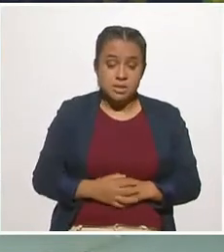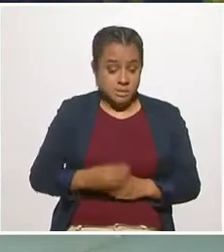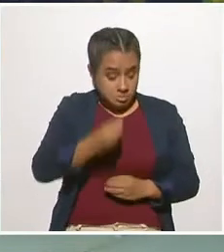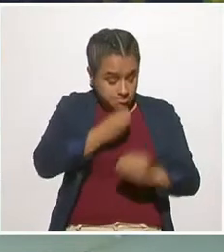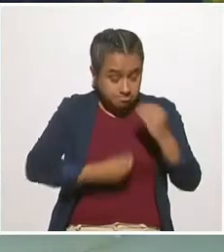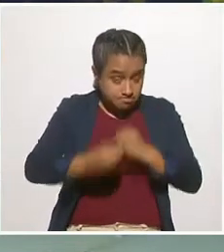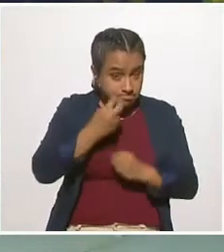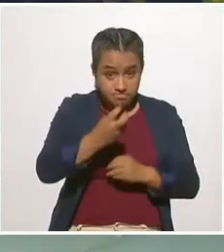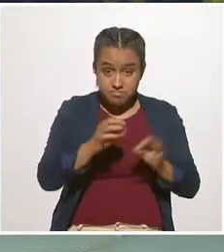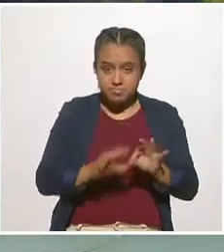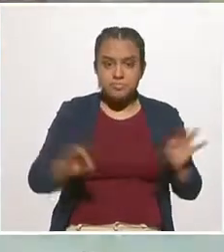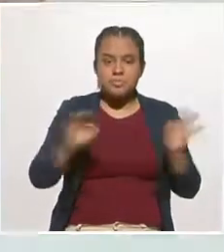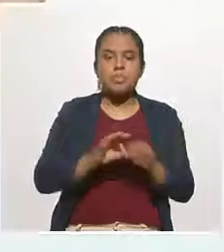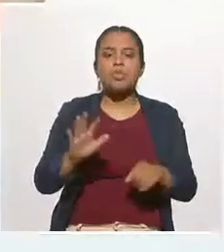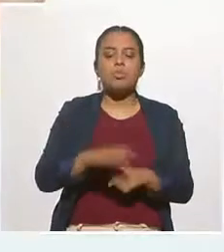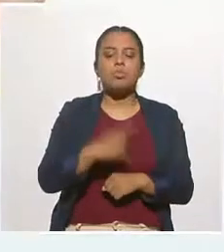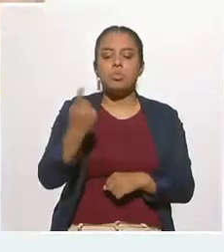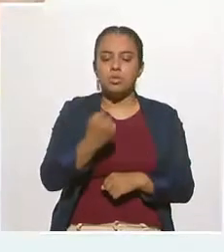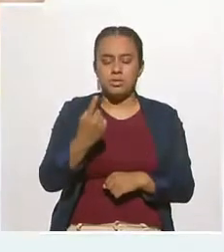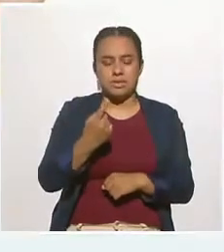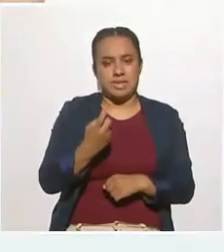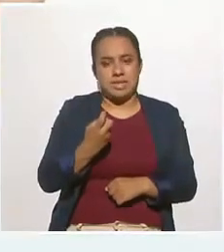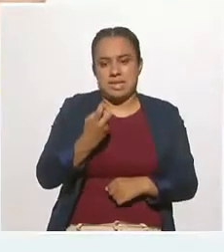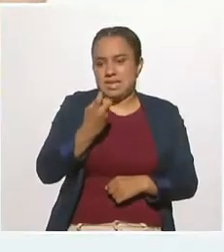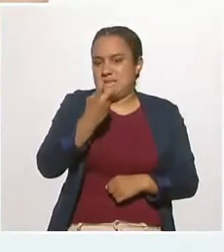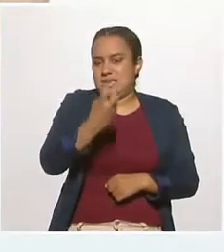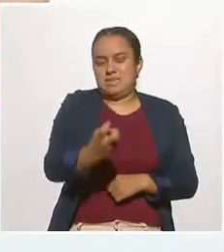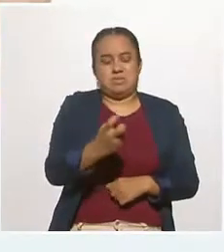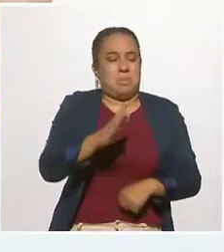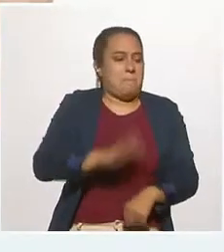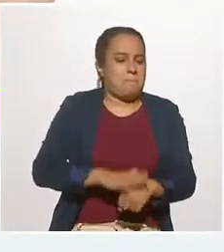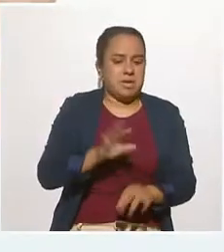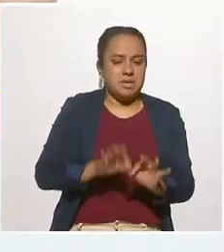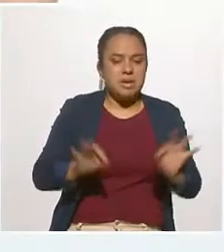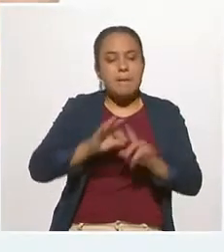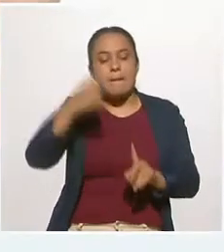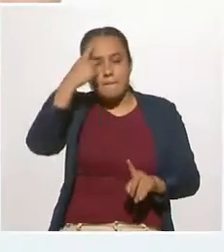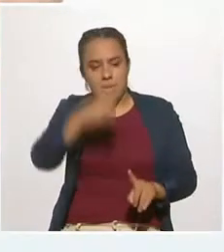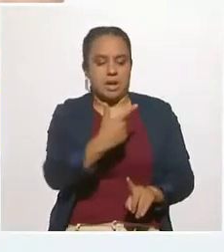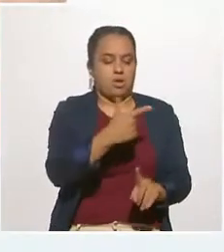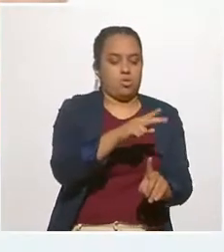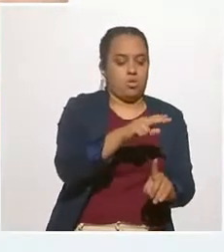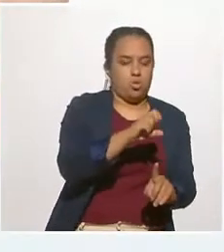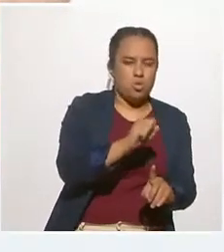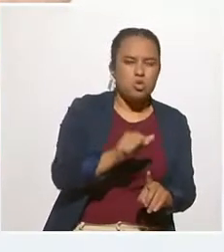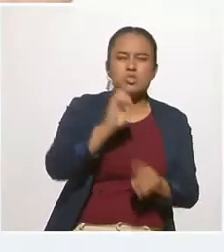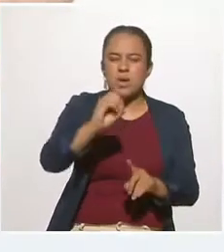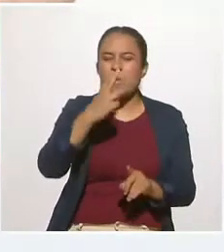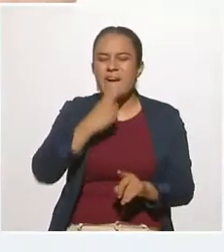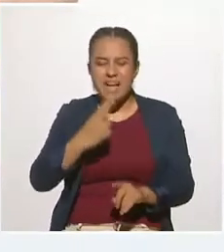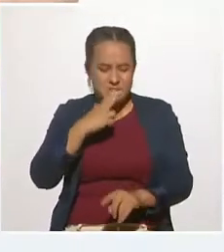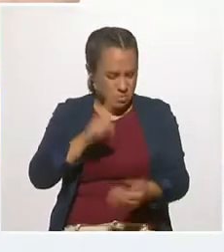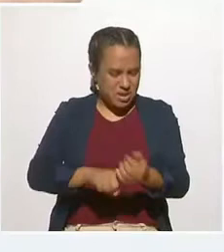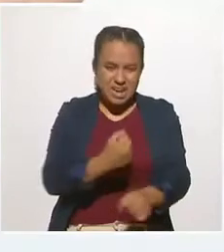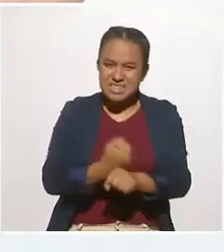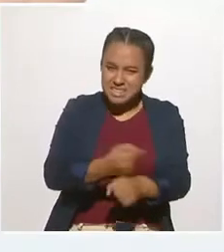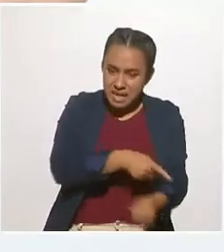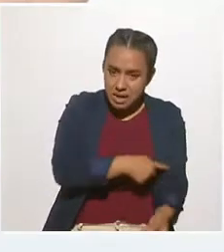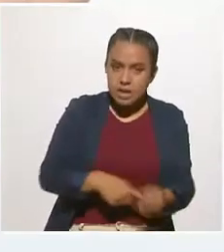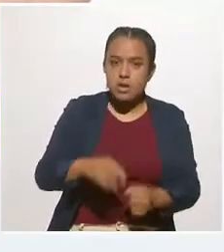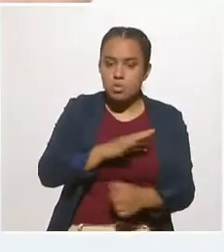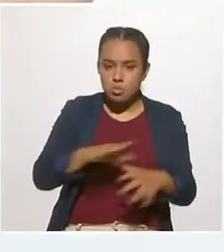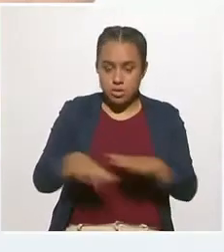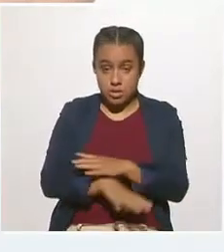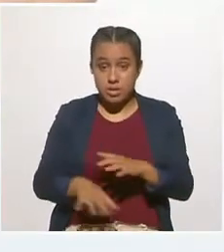más importantes que hacen que los niveles de glucosa o de azúcar en la sangre estén modificándose, la alimentación.